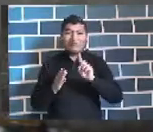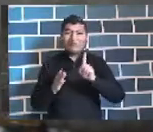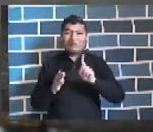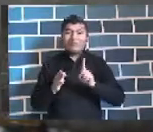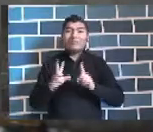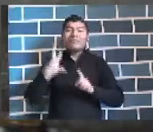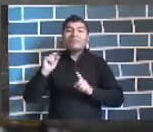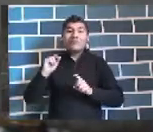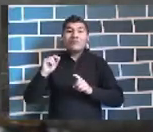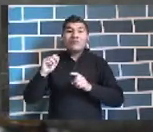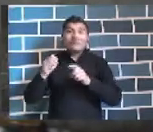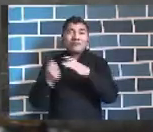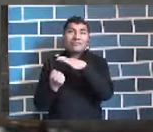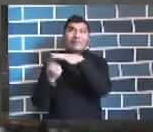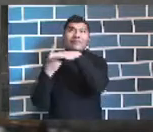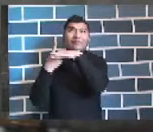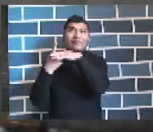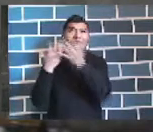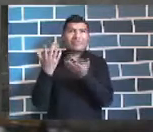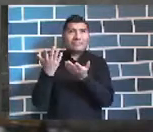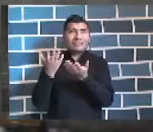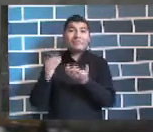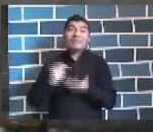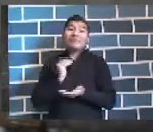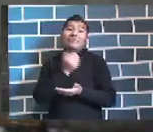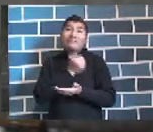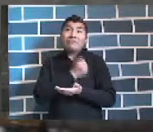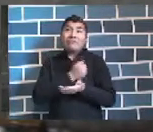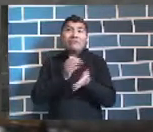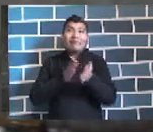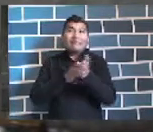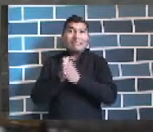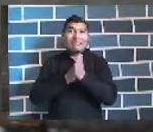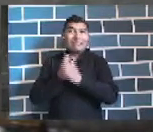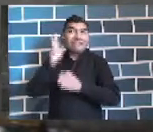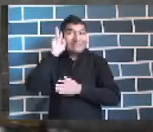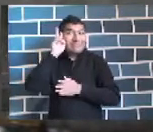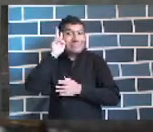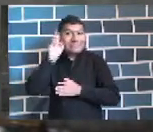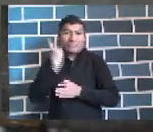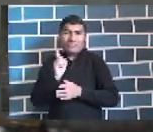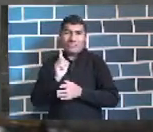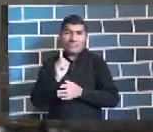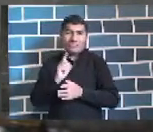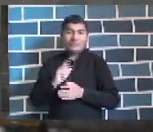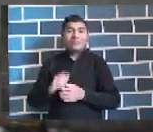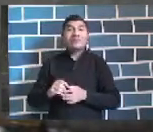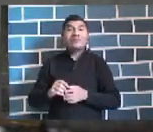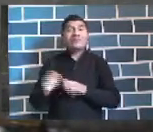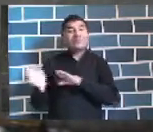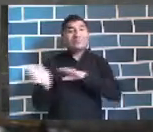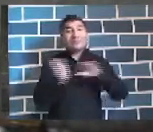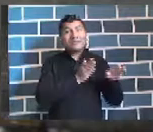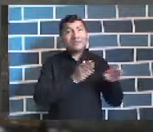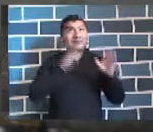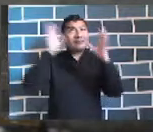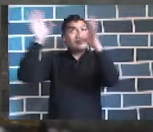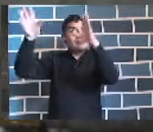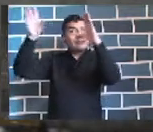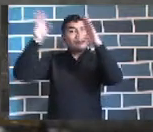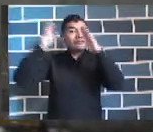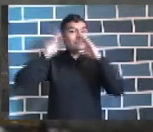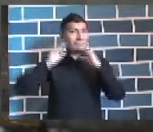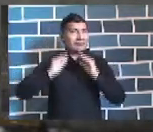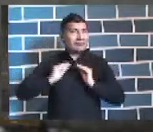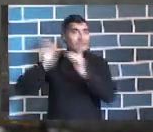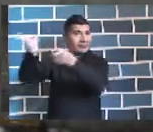es el fruto simplemente de nuestra astucia, sino que se recibe. Es